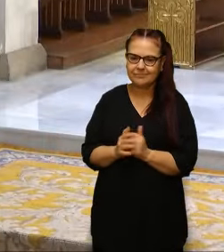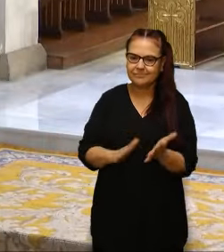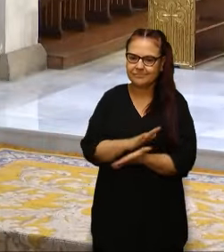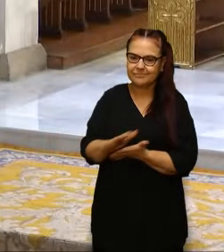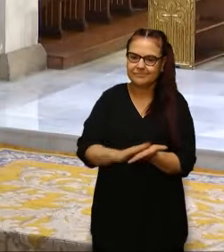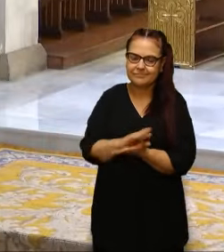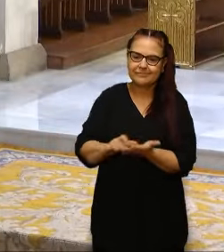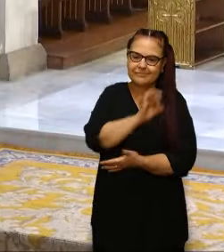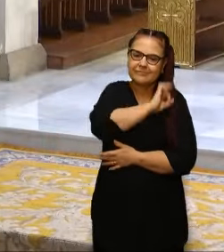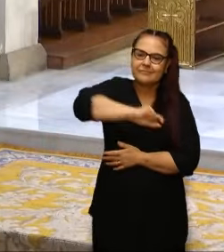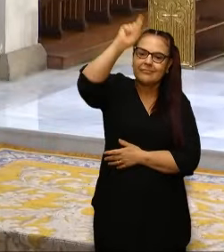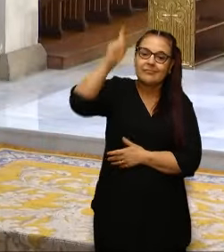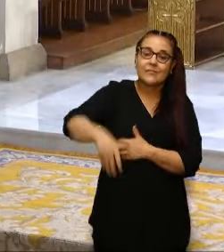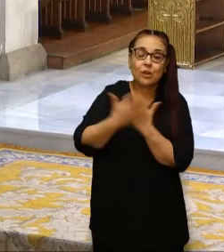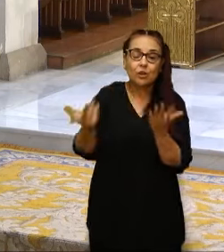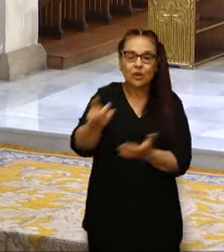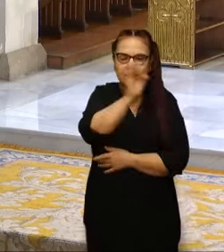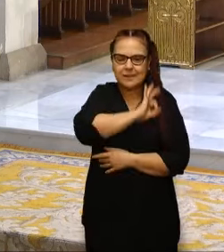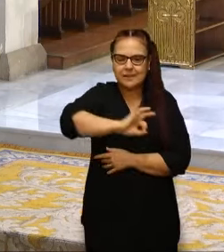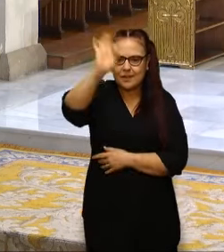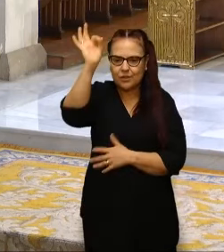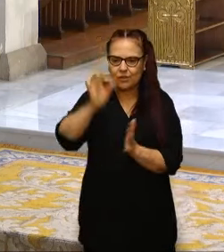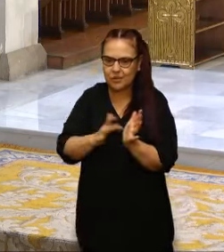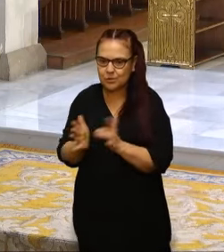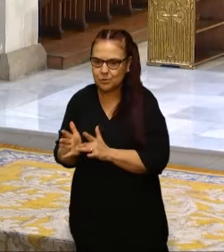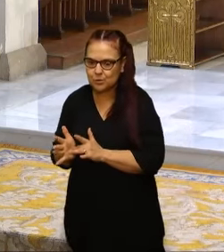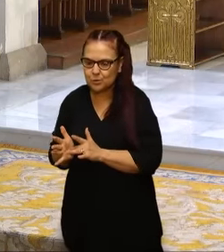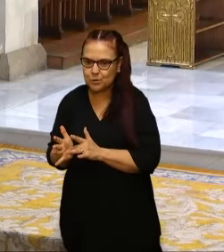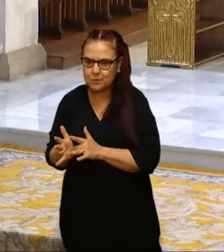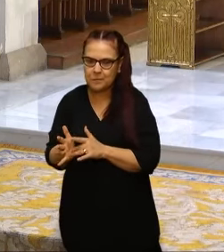Palabra del Señor.